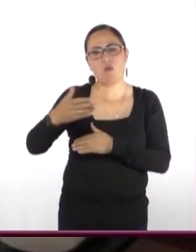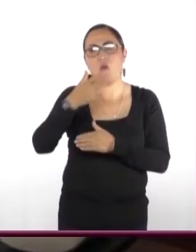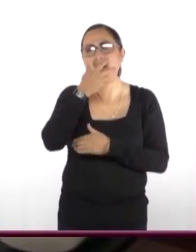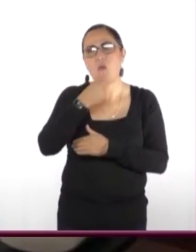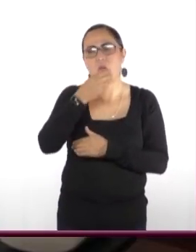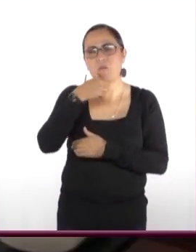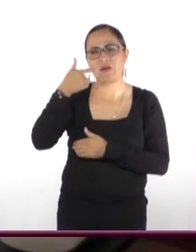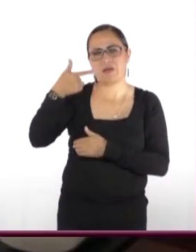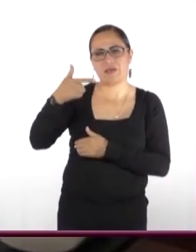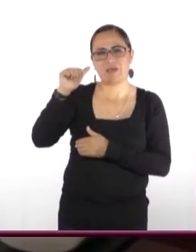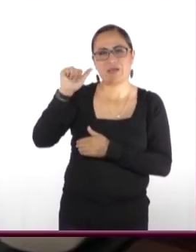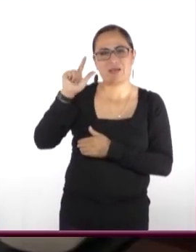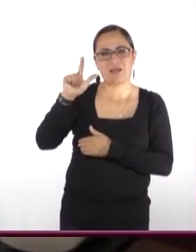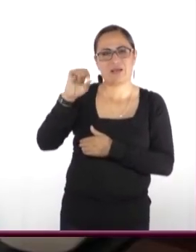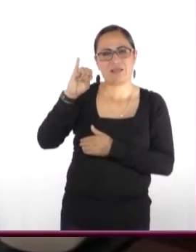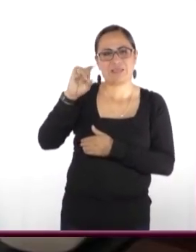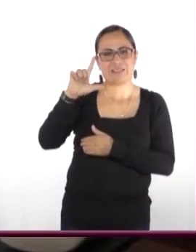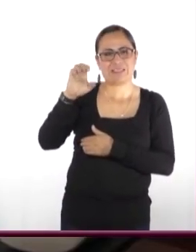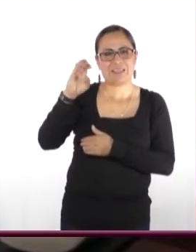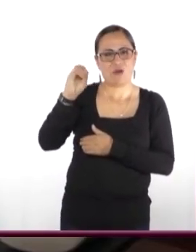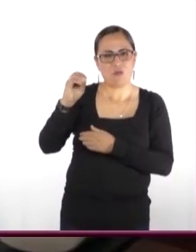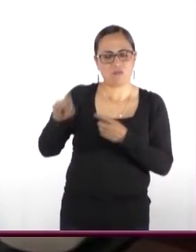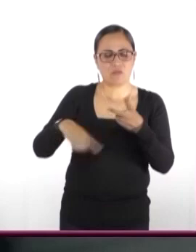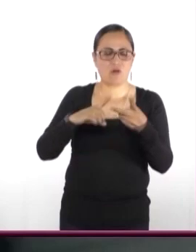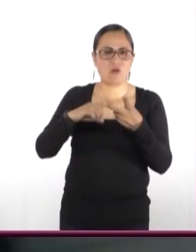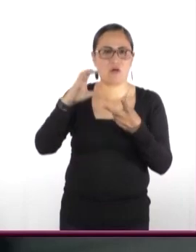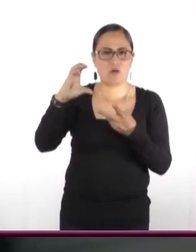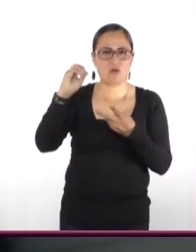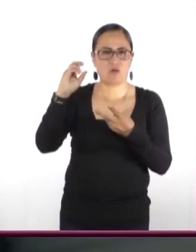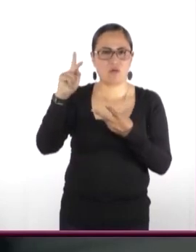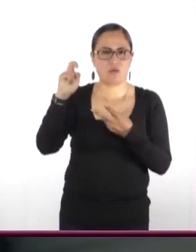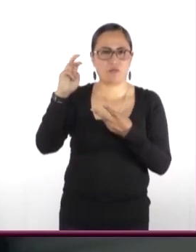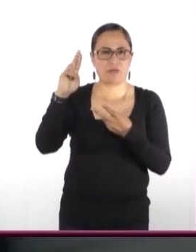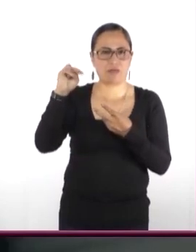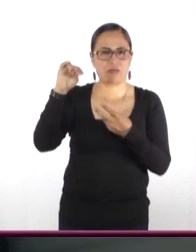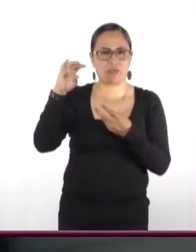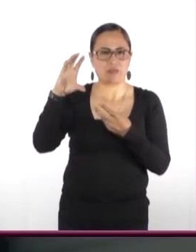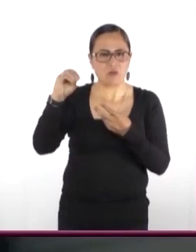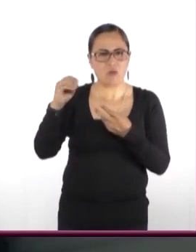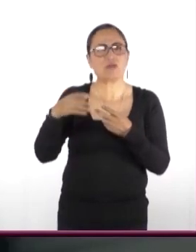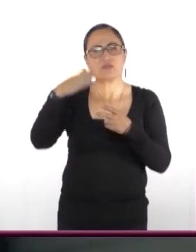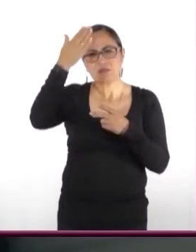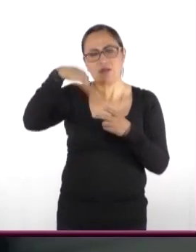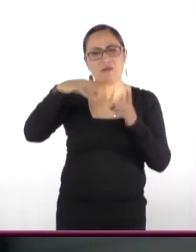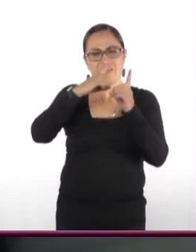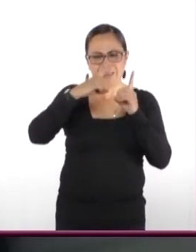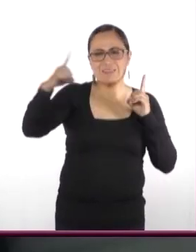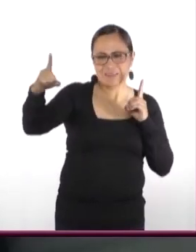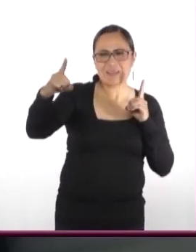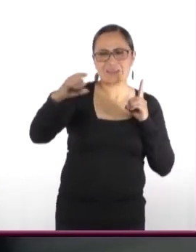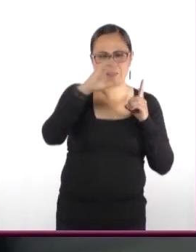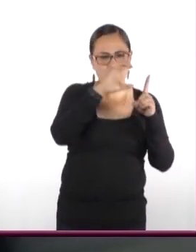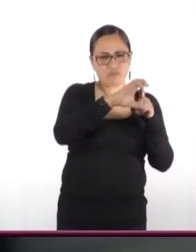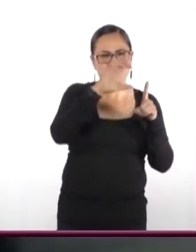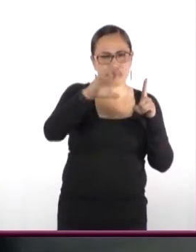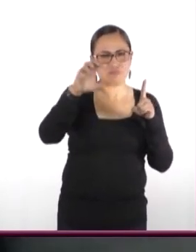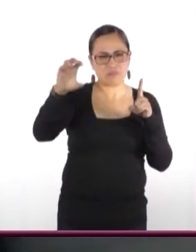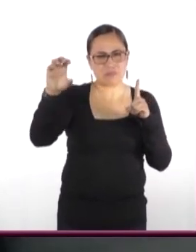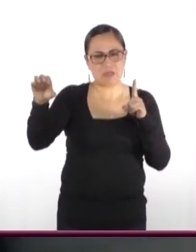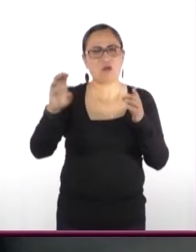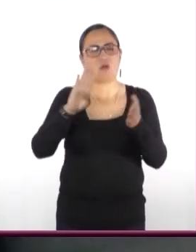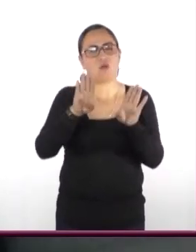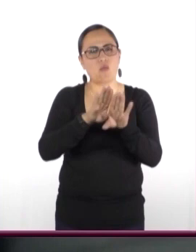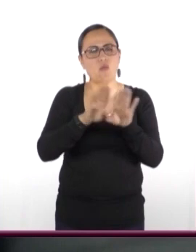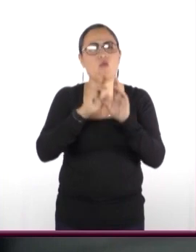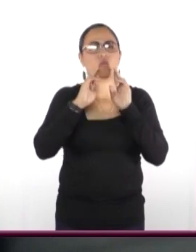antes de Galileo y antes de Copérnico, se podía conocer la distancia a los planetas, pero en